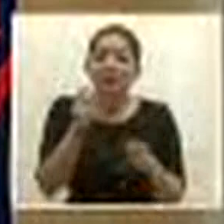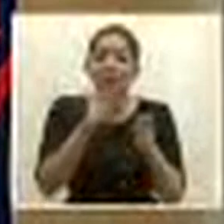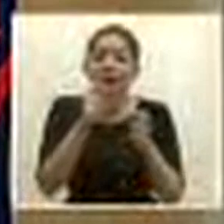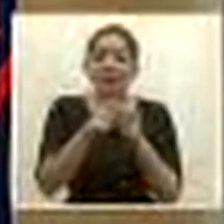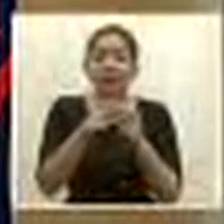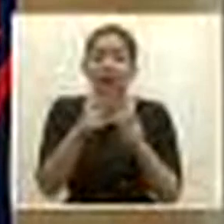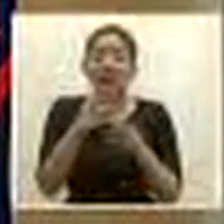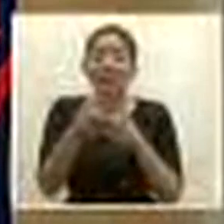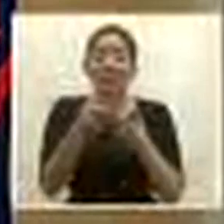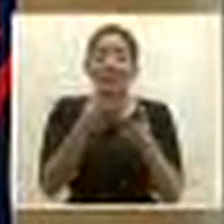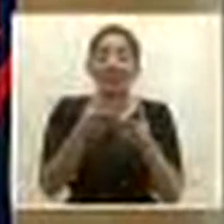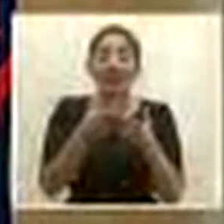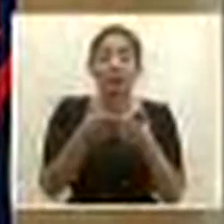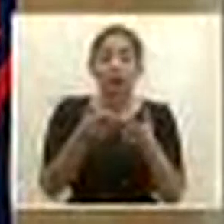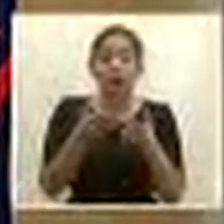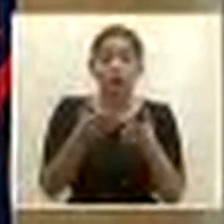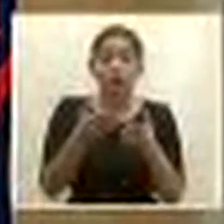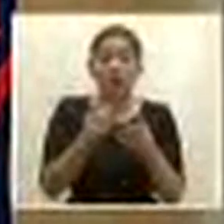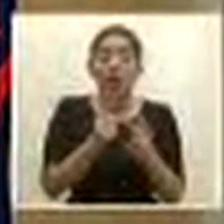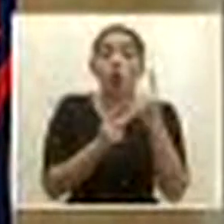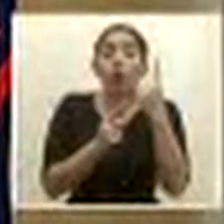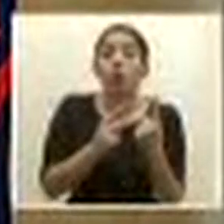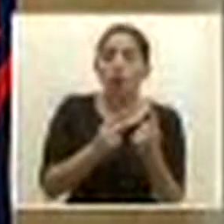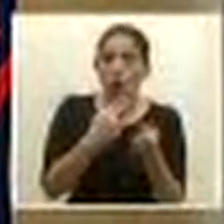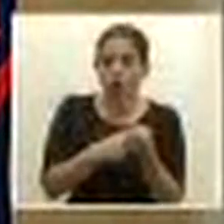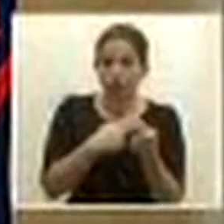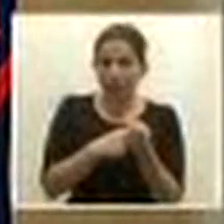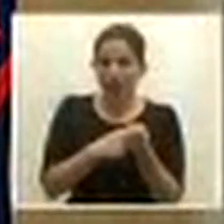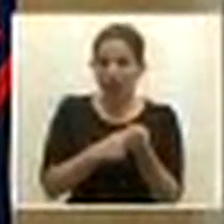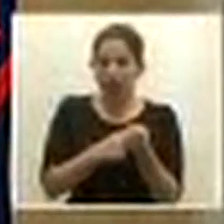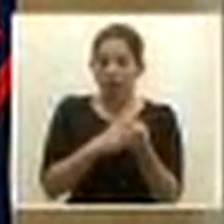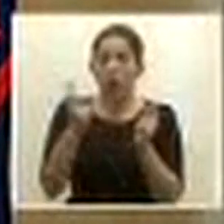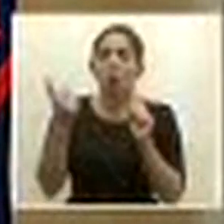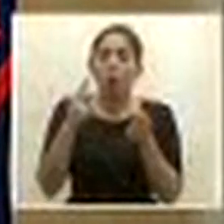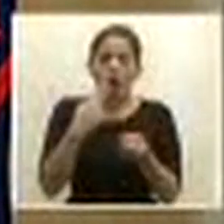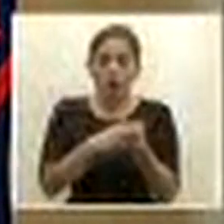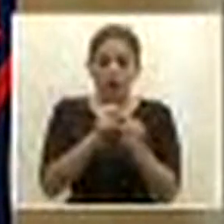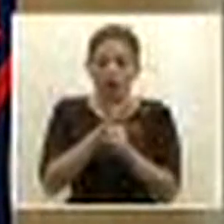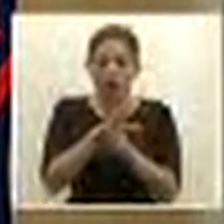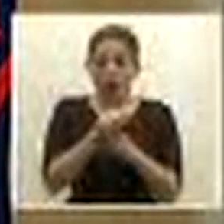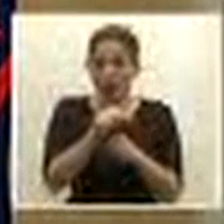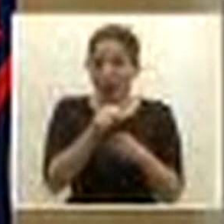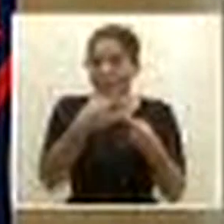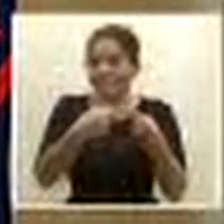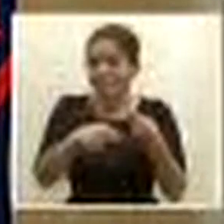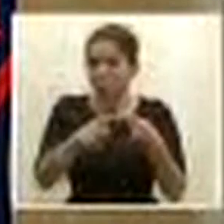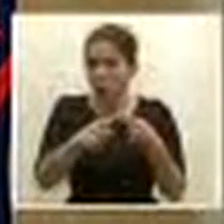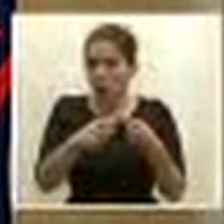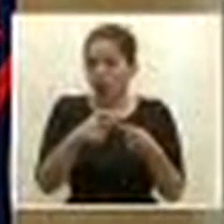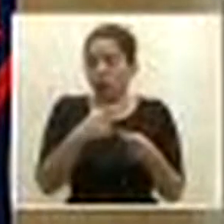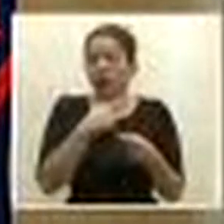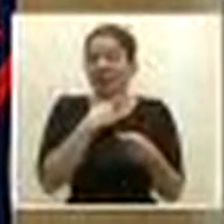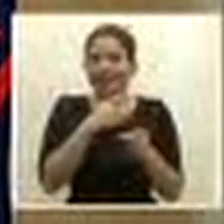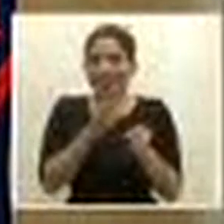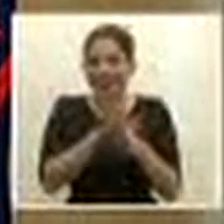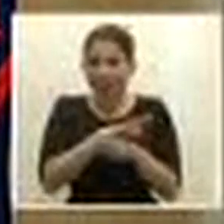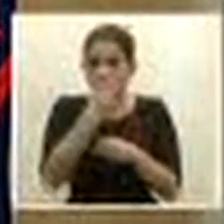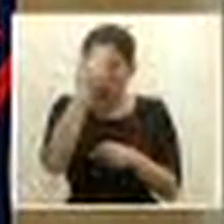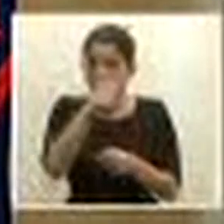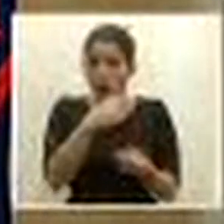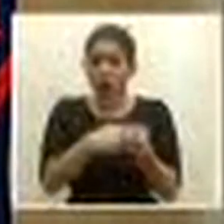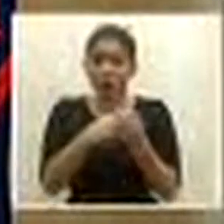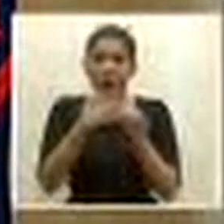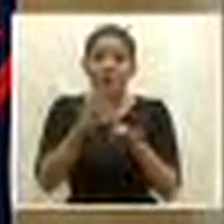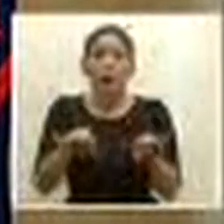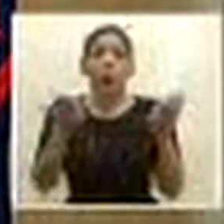plazo de saturar los servicios de un hospital, que es el SEACO. Ese es un hospital muy importante porque es el que